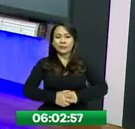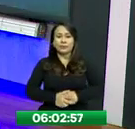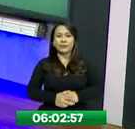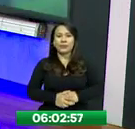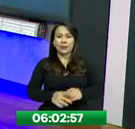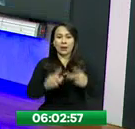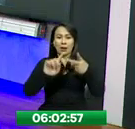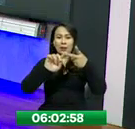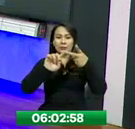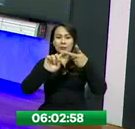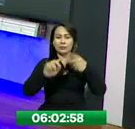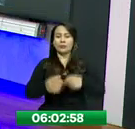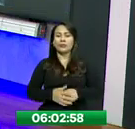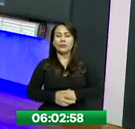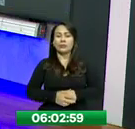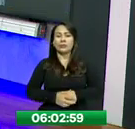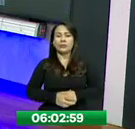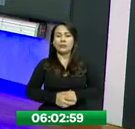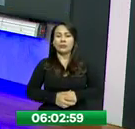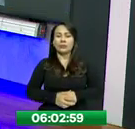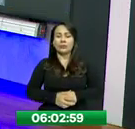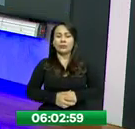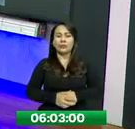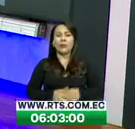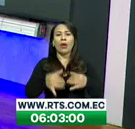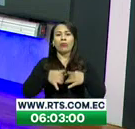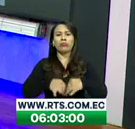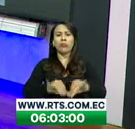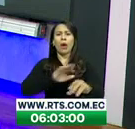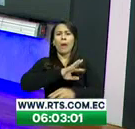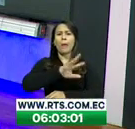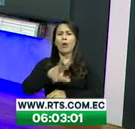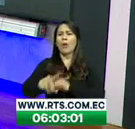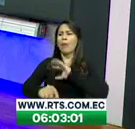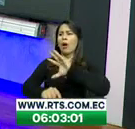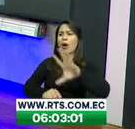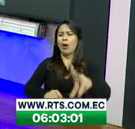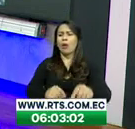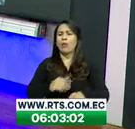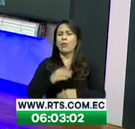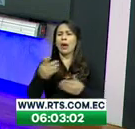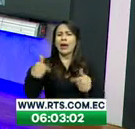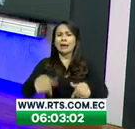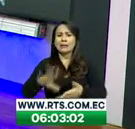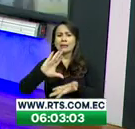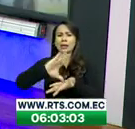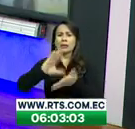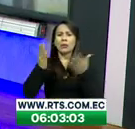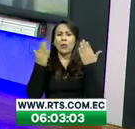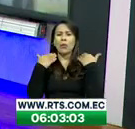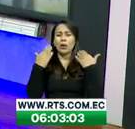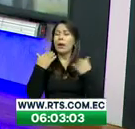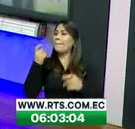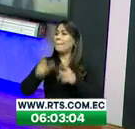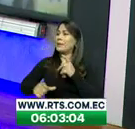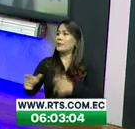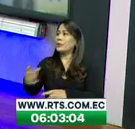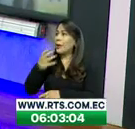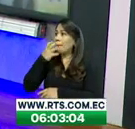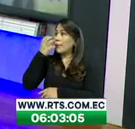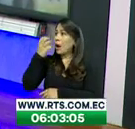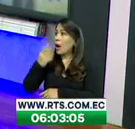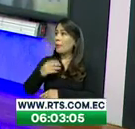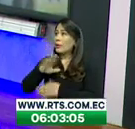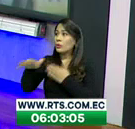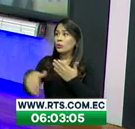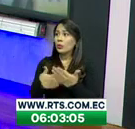Por otra parte, constantes robos en pleno corazón de Guayaquil provocan malestar en la